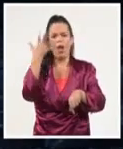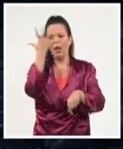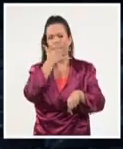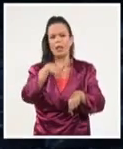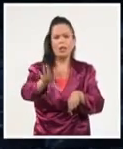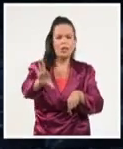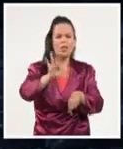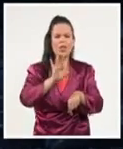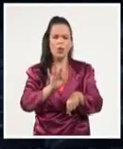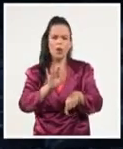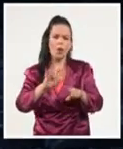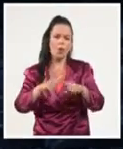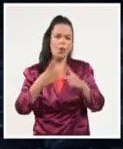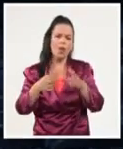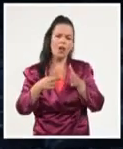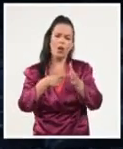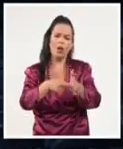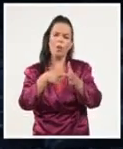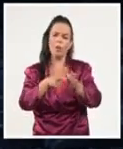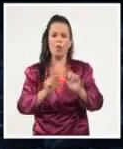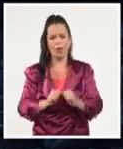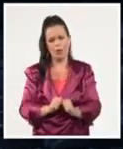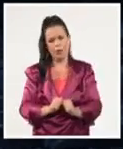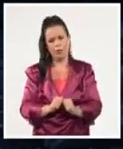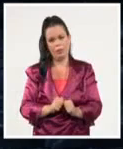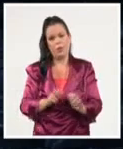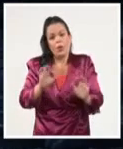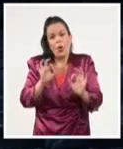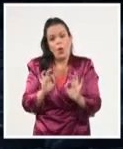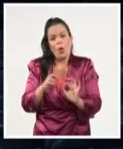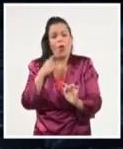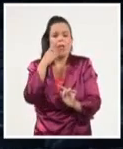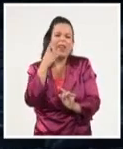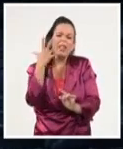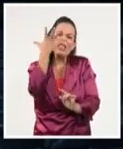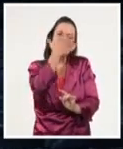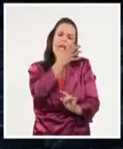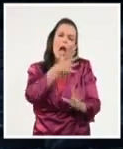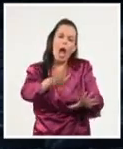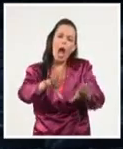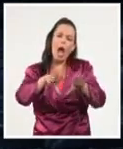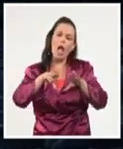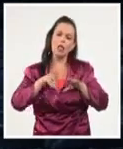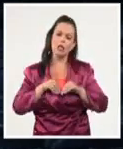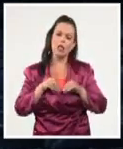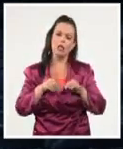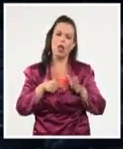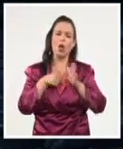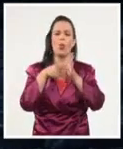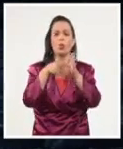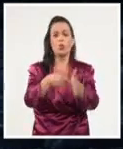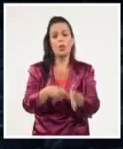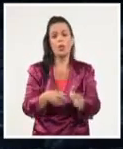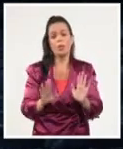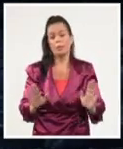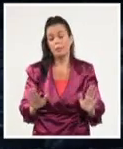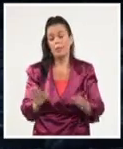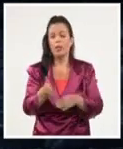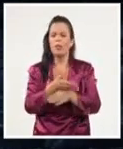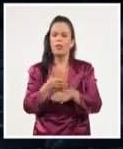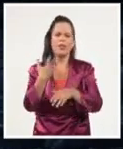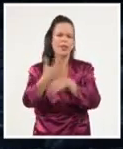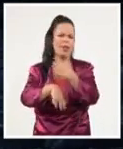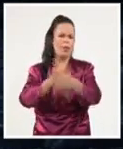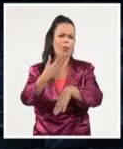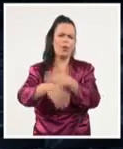apadrinar. Lo otro es ver quién quiere su palmadita por lo mal parado que su pupilo Duque ha salido, más sus propios escándalos